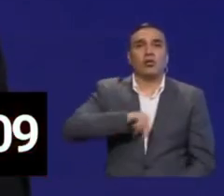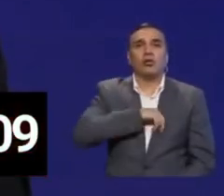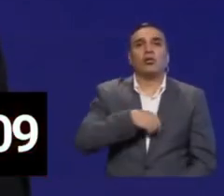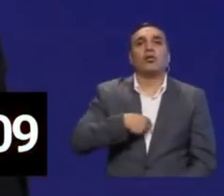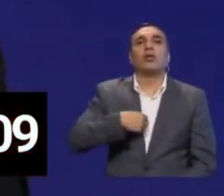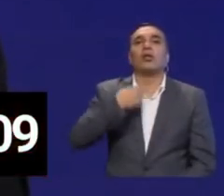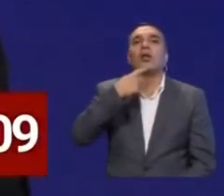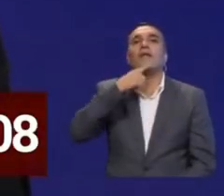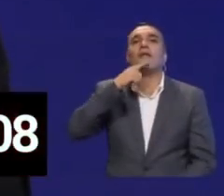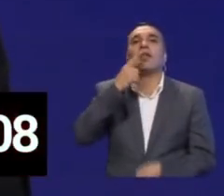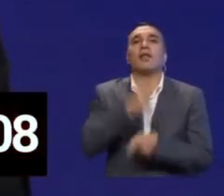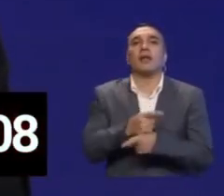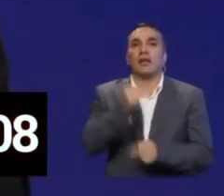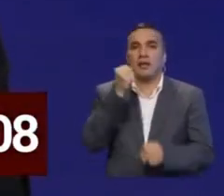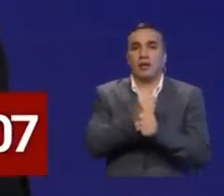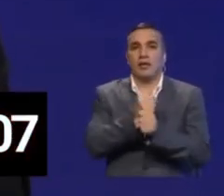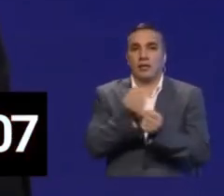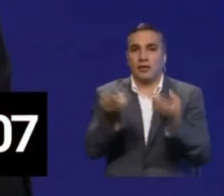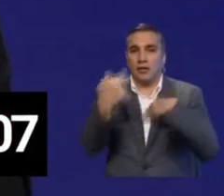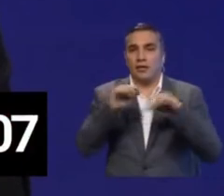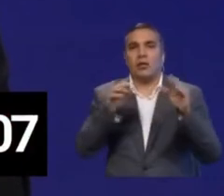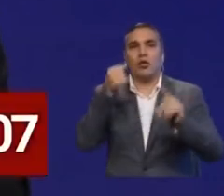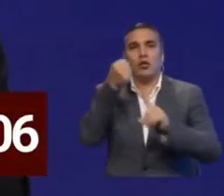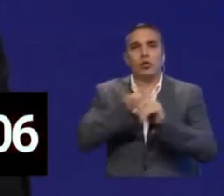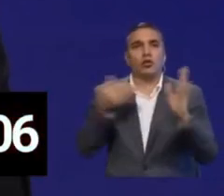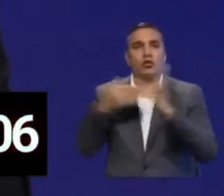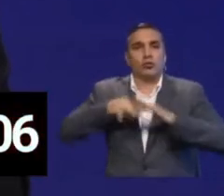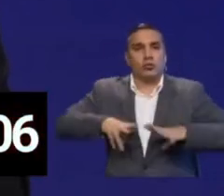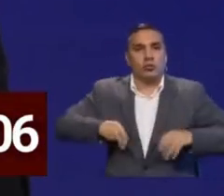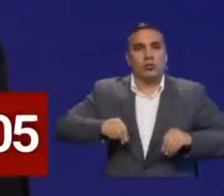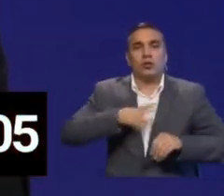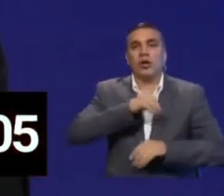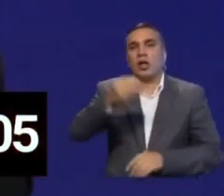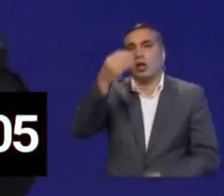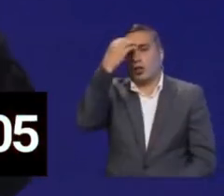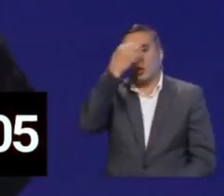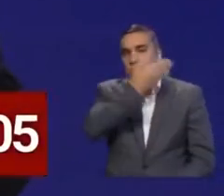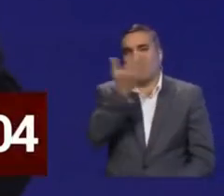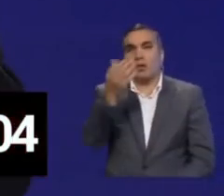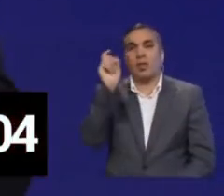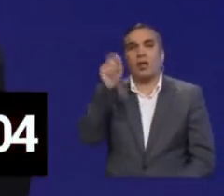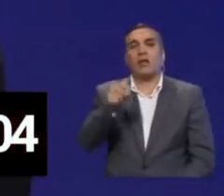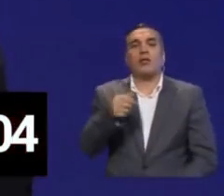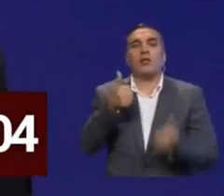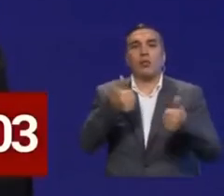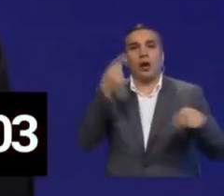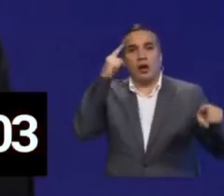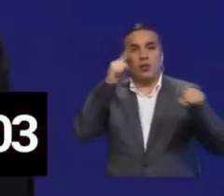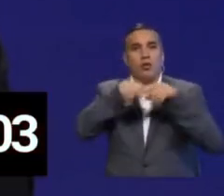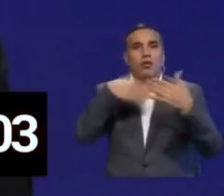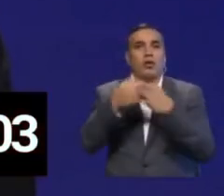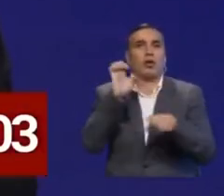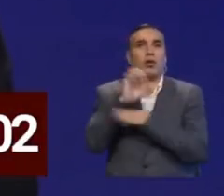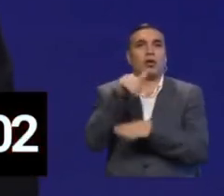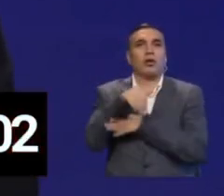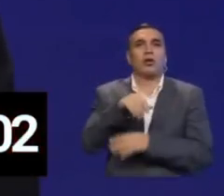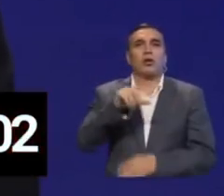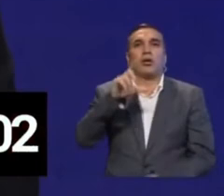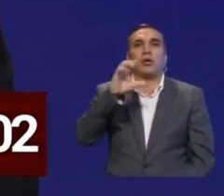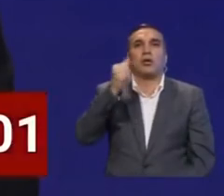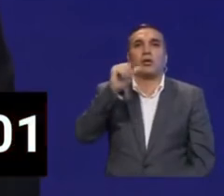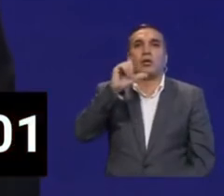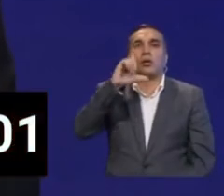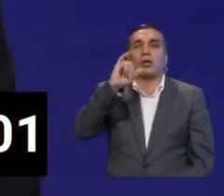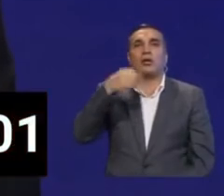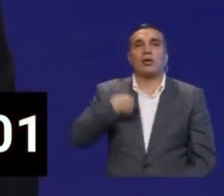la verdad. Empleo, emprendimiento, lucha contra la corrupción y educación debe ser el gran acuerdo nacional. Soy Guillermo Celi